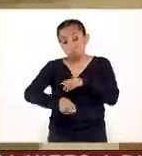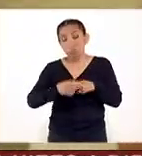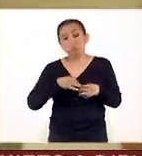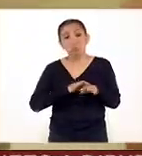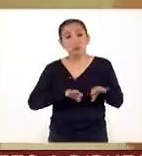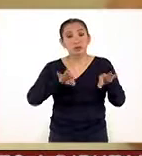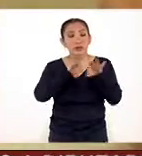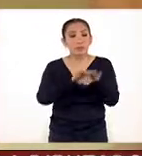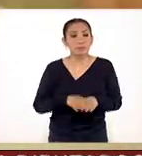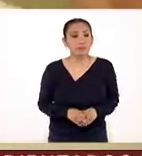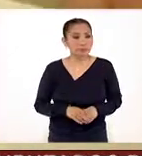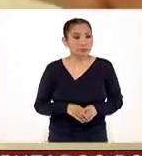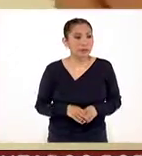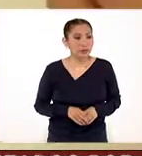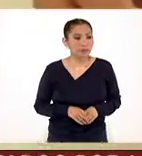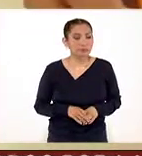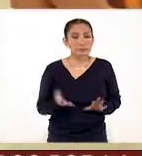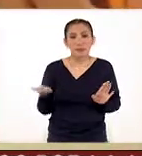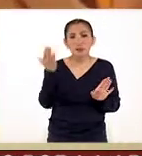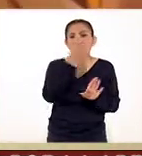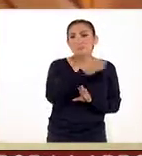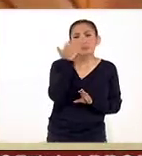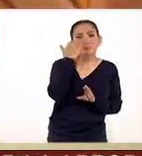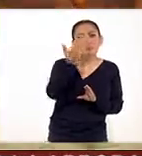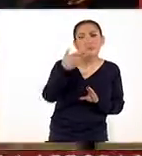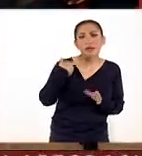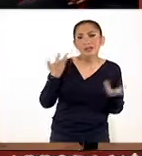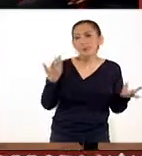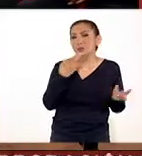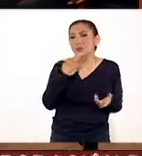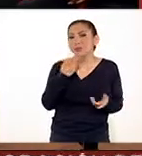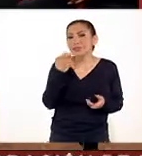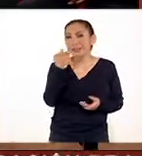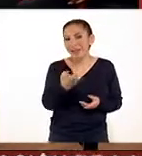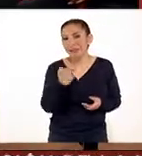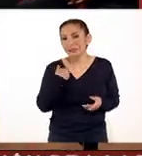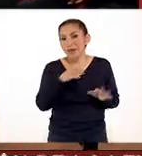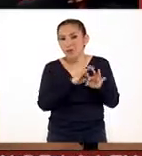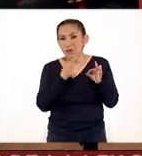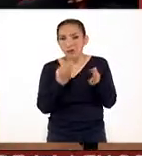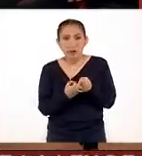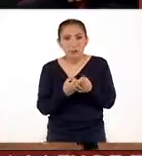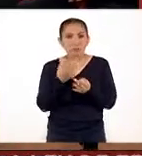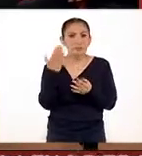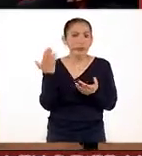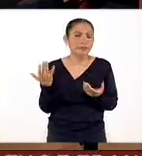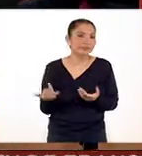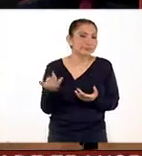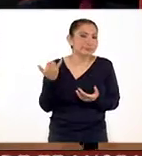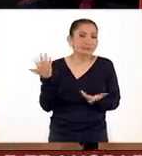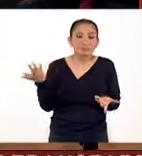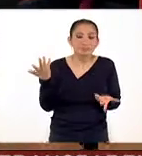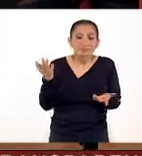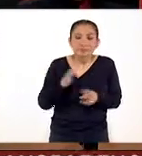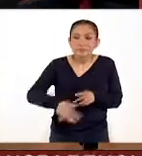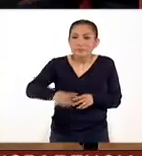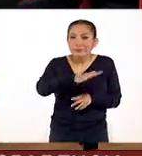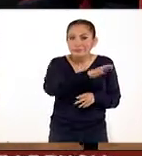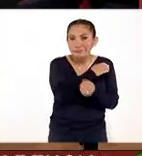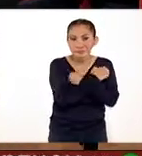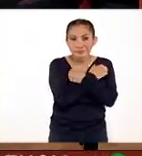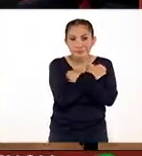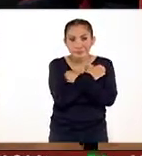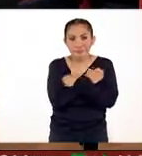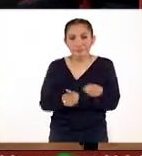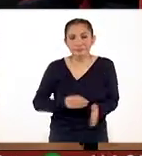para él. Claro. ¿Desde hace cuánto tiempo se está aplicando este método, este modelo y en qué áreas